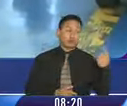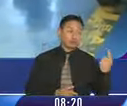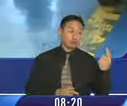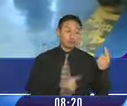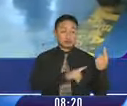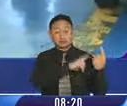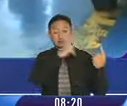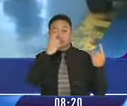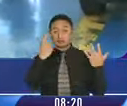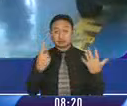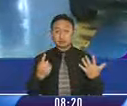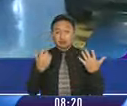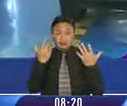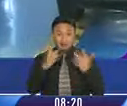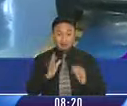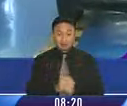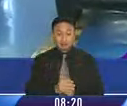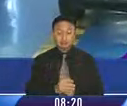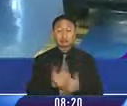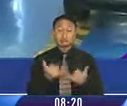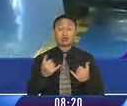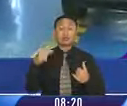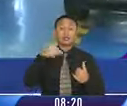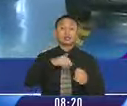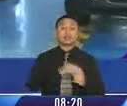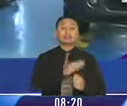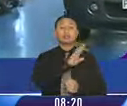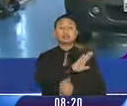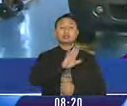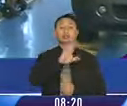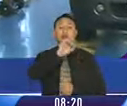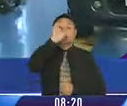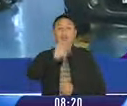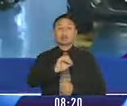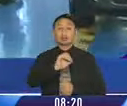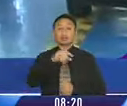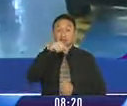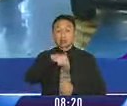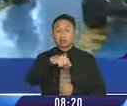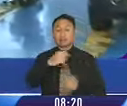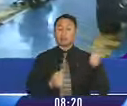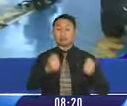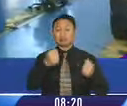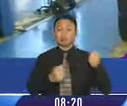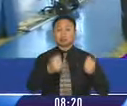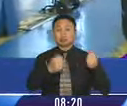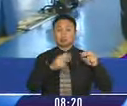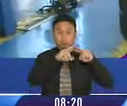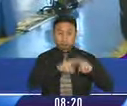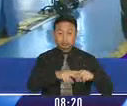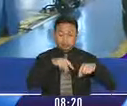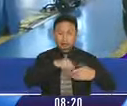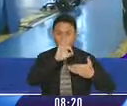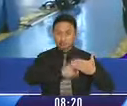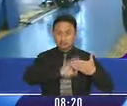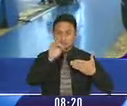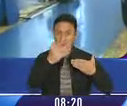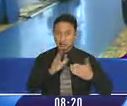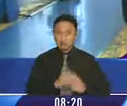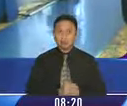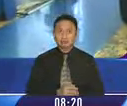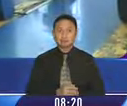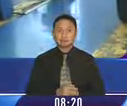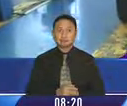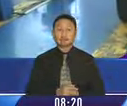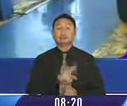6. A la presente fecha nosotros tenemos el 55% de la proyección de vehículos que tenemos que revisar, ya han sido revisados, que